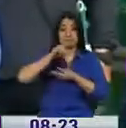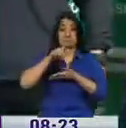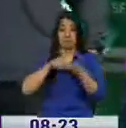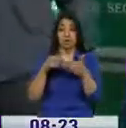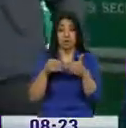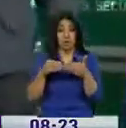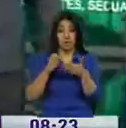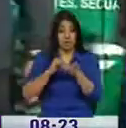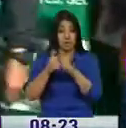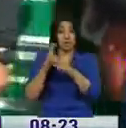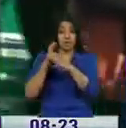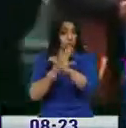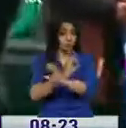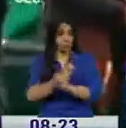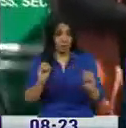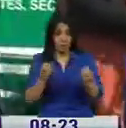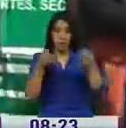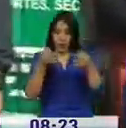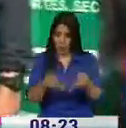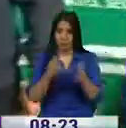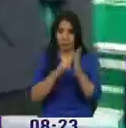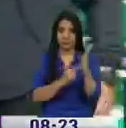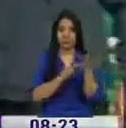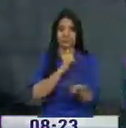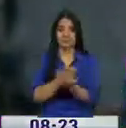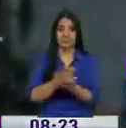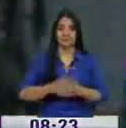por unidad que cumpliera con algunos requisitos.